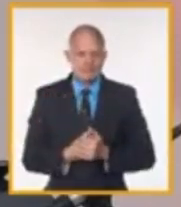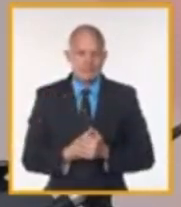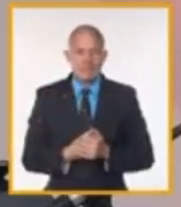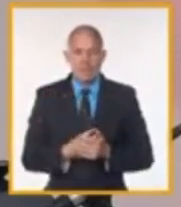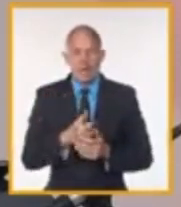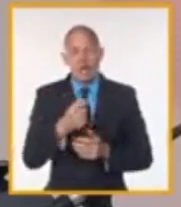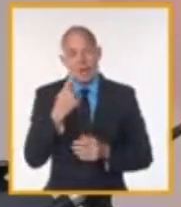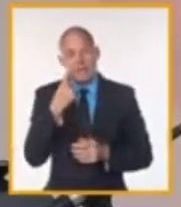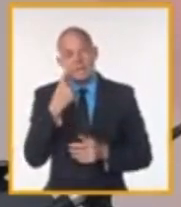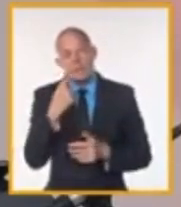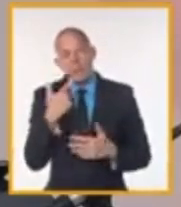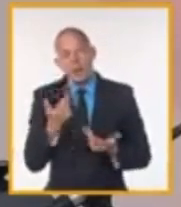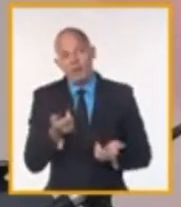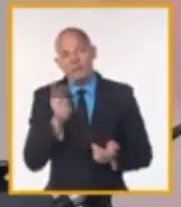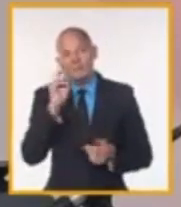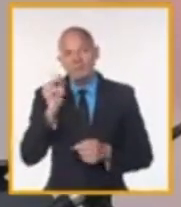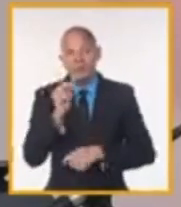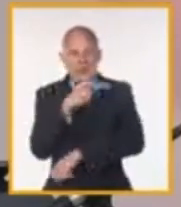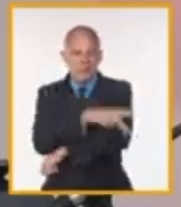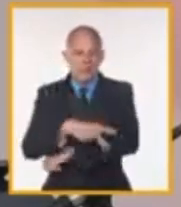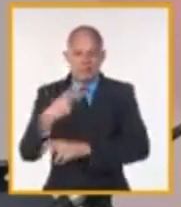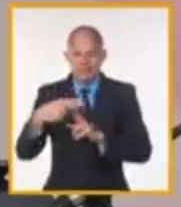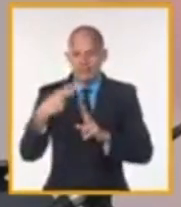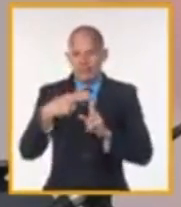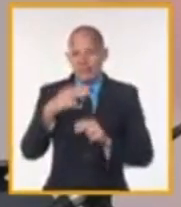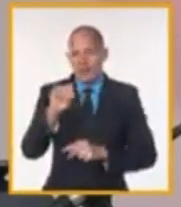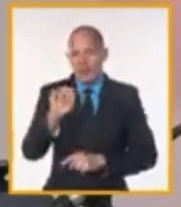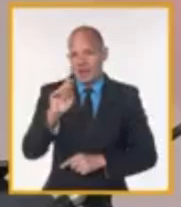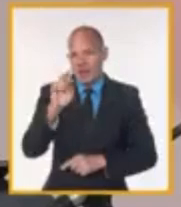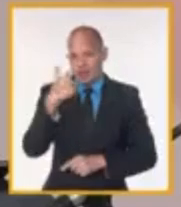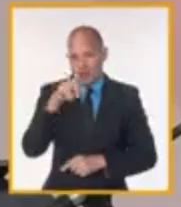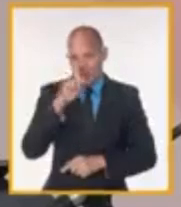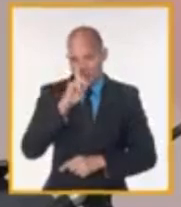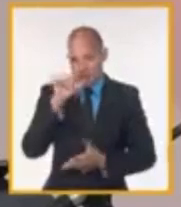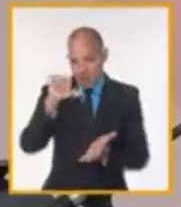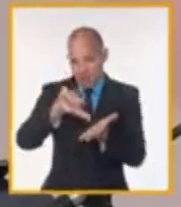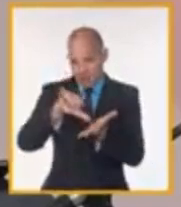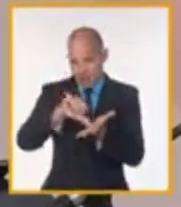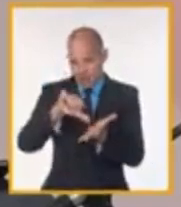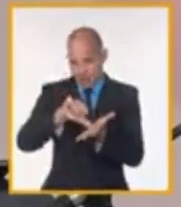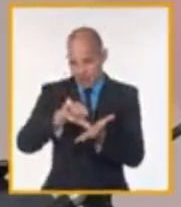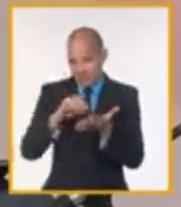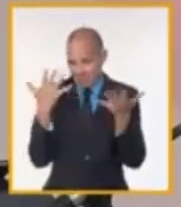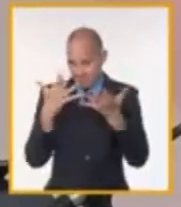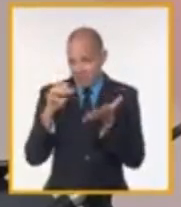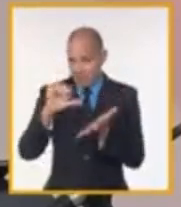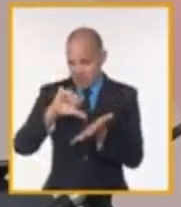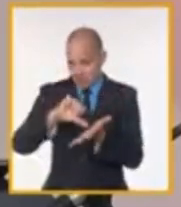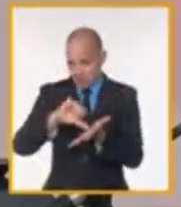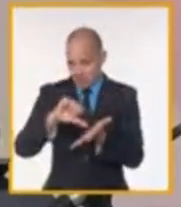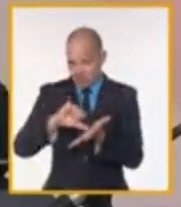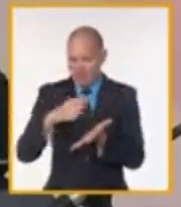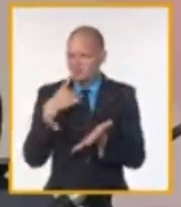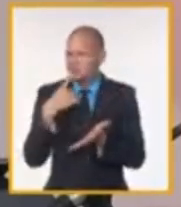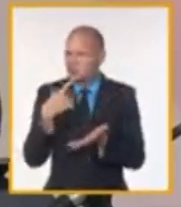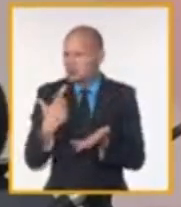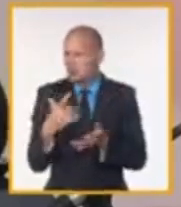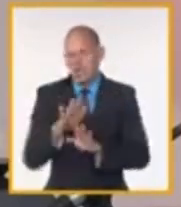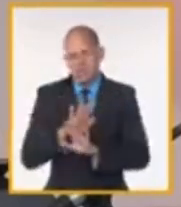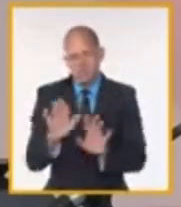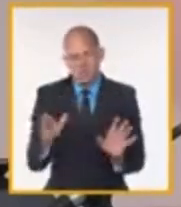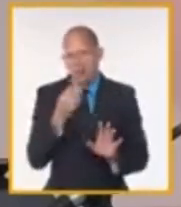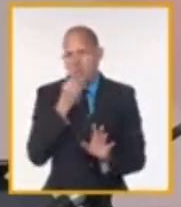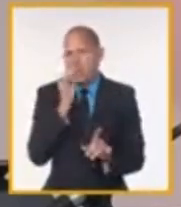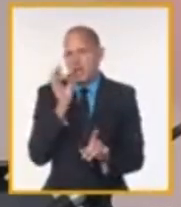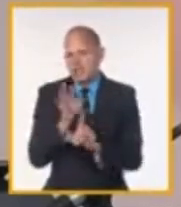que Irán ha dicho que está ya en condiciones dispuesto en total disposición de volver a a a comenzar